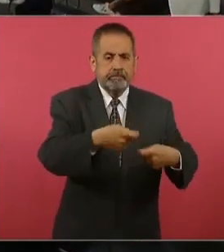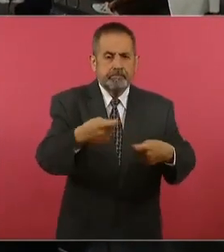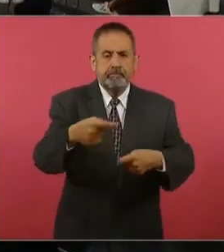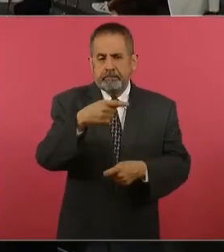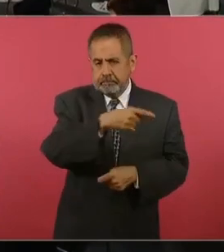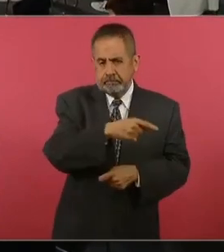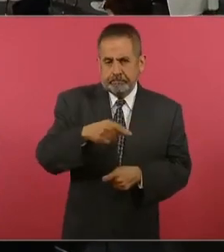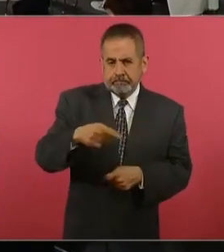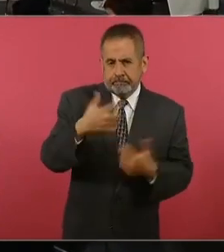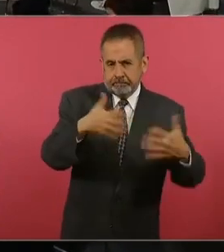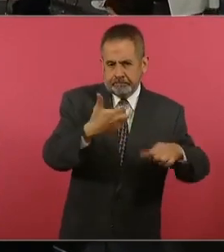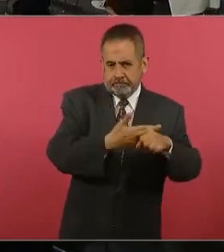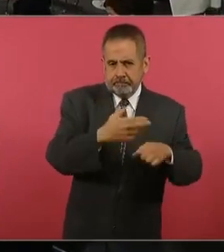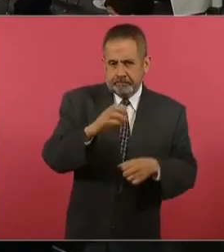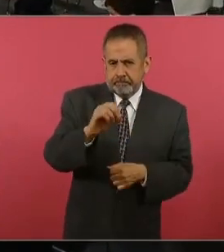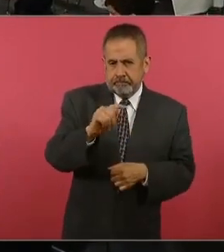empresa.